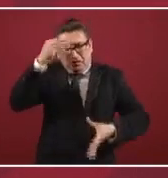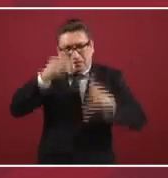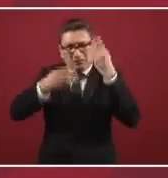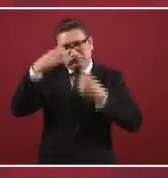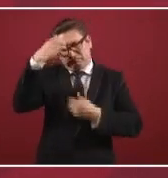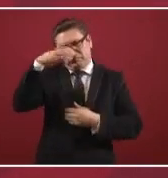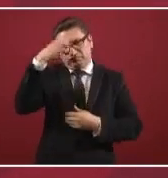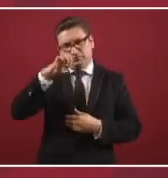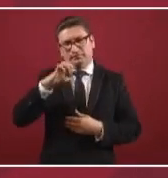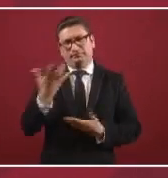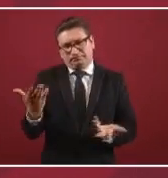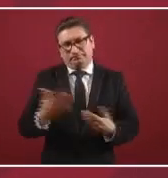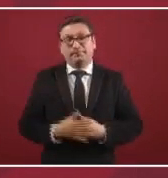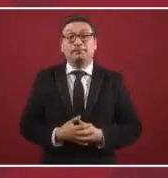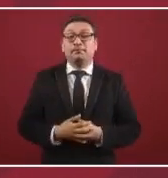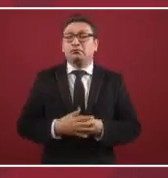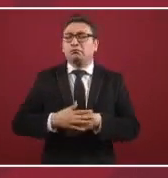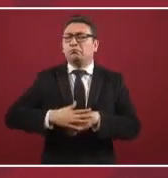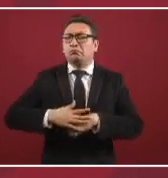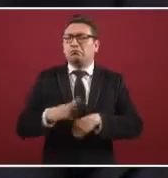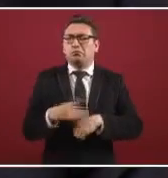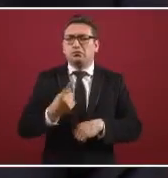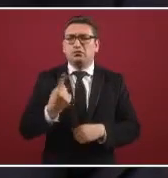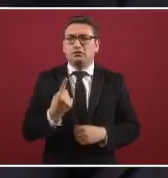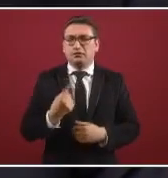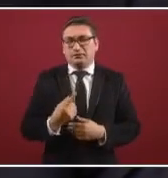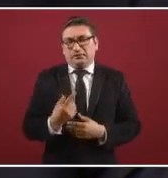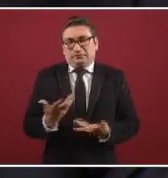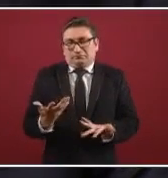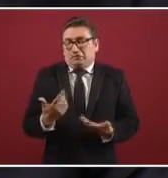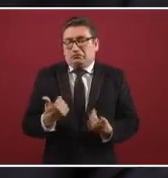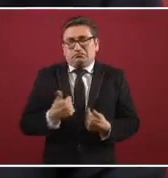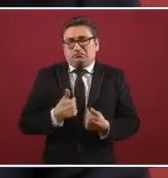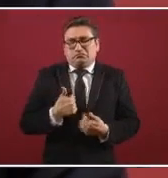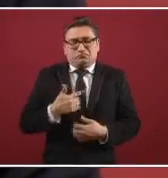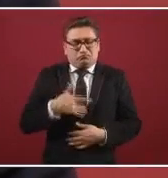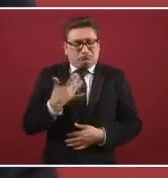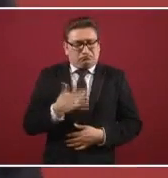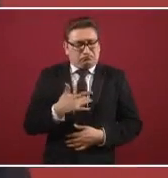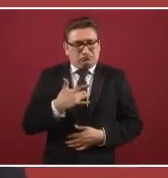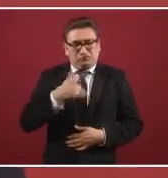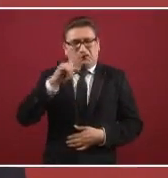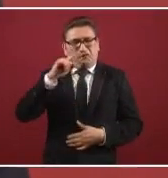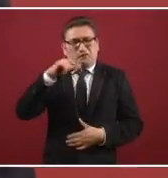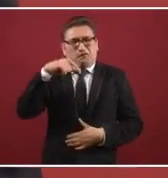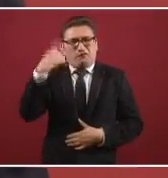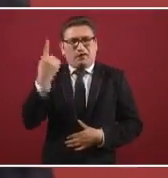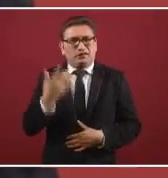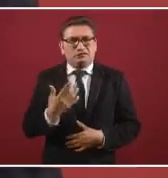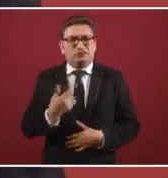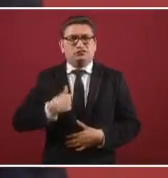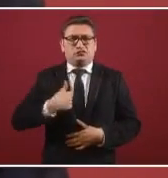porque se me facilita salir al balcón